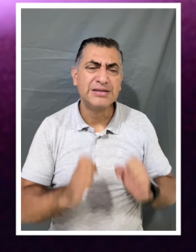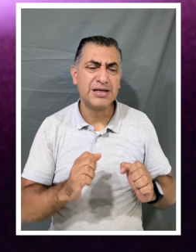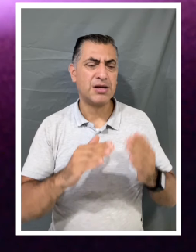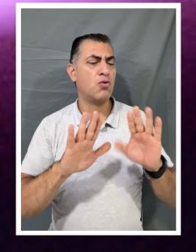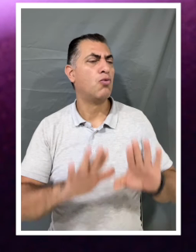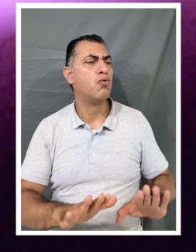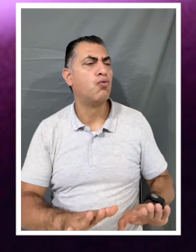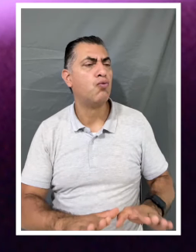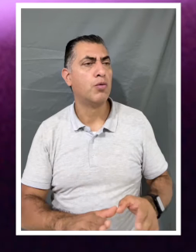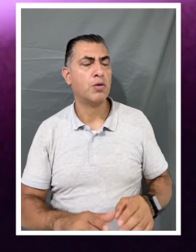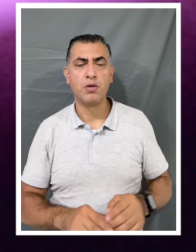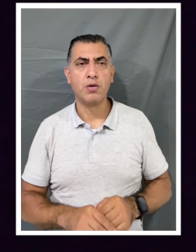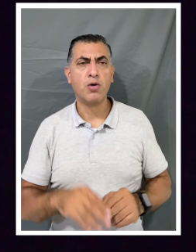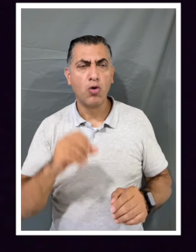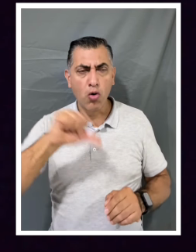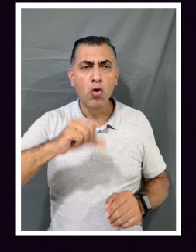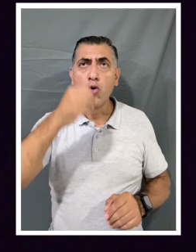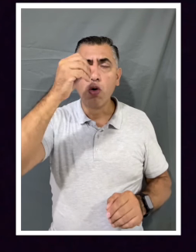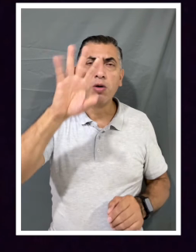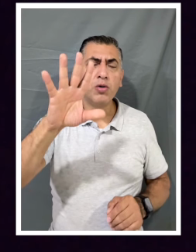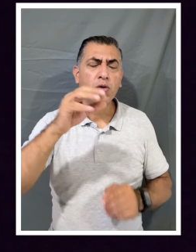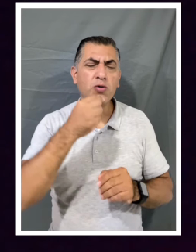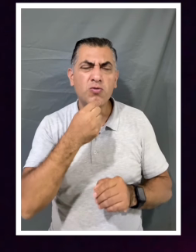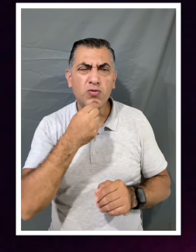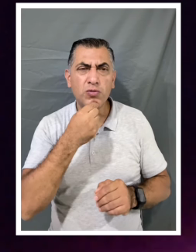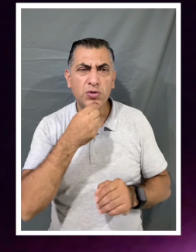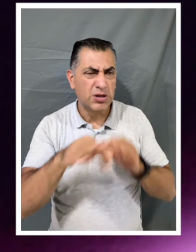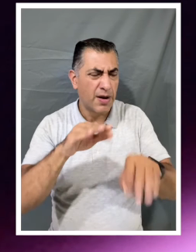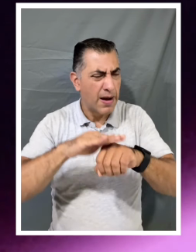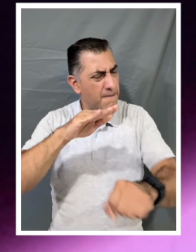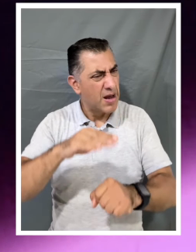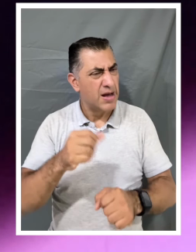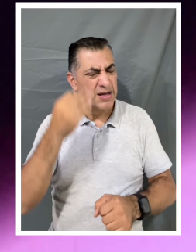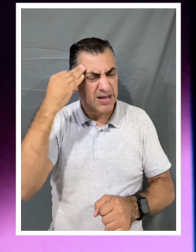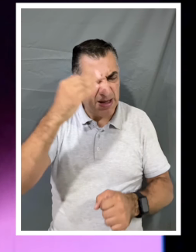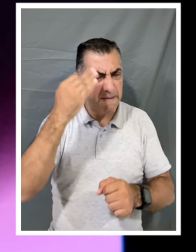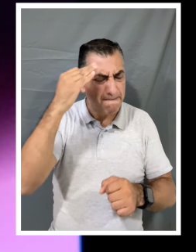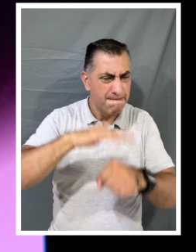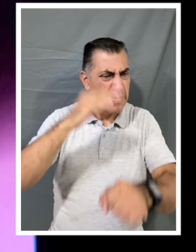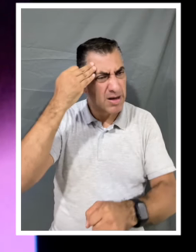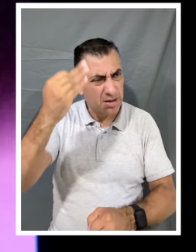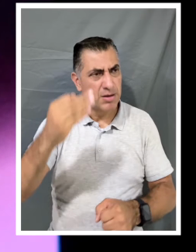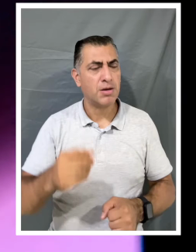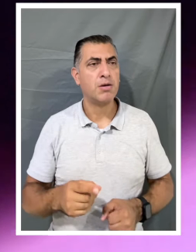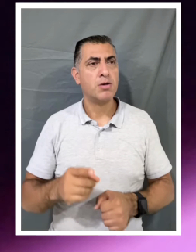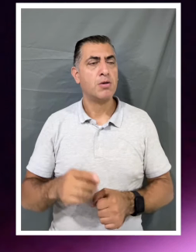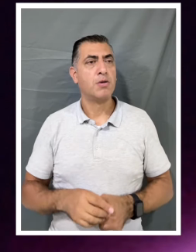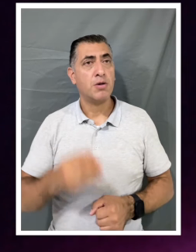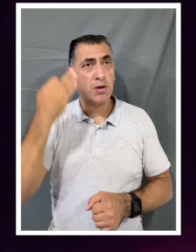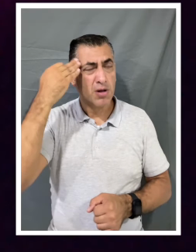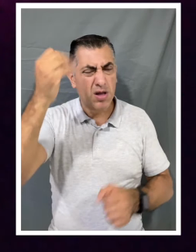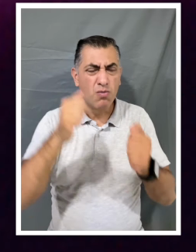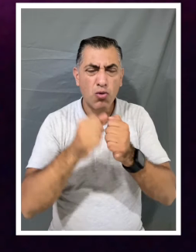conformes como estás ahora si hoy horas 5 minutos trabaja para ahora 10 minutos si hoy tienes tu devocional tres veces a la semana Trabaja